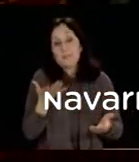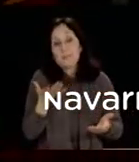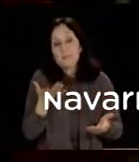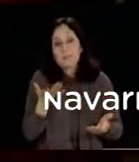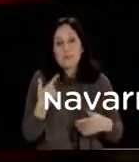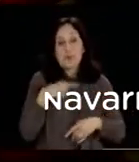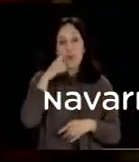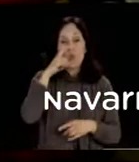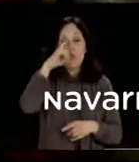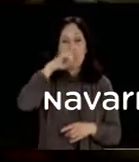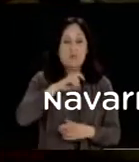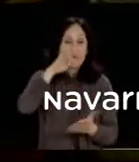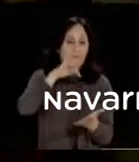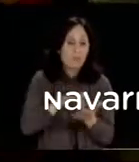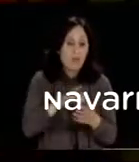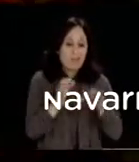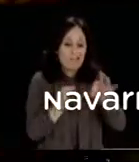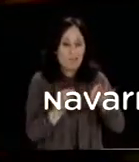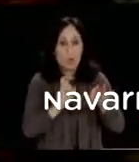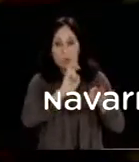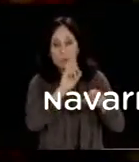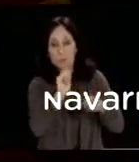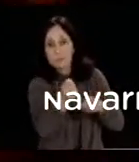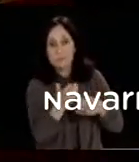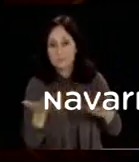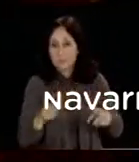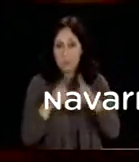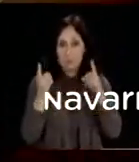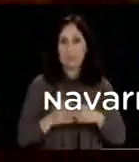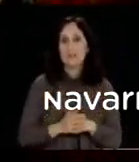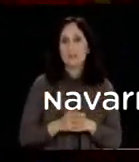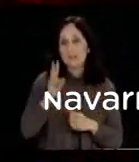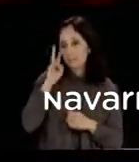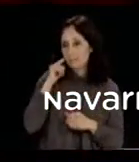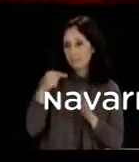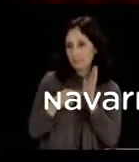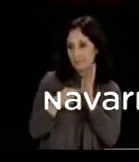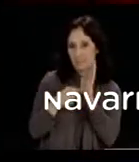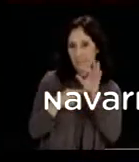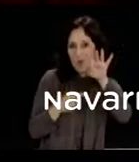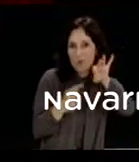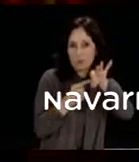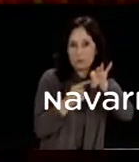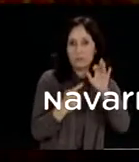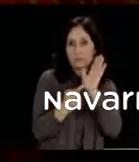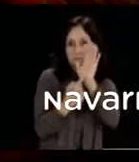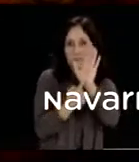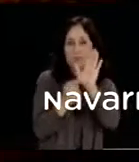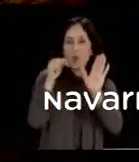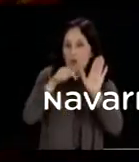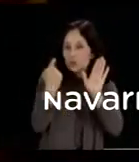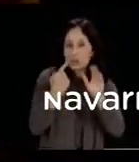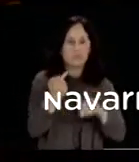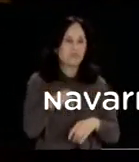agujero para un sitio y al que viene lo saco el bollo para otro. Vamos a ver el agujero porque es considerable. Miramos el agujero. Esto lo hemos hecho solo esta hoy. Tiene